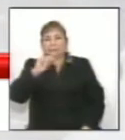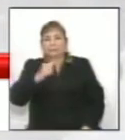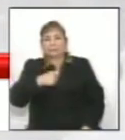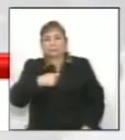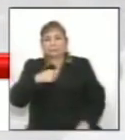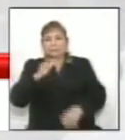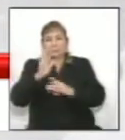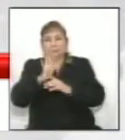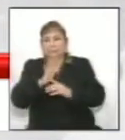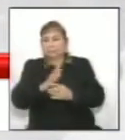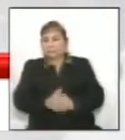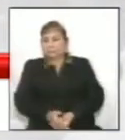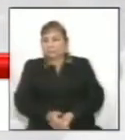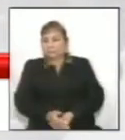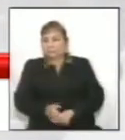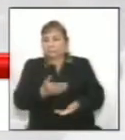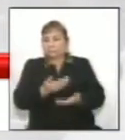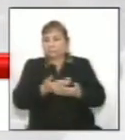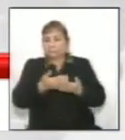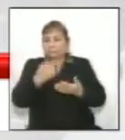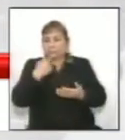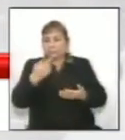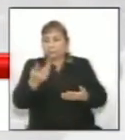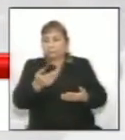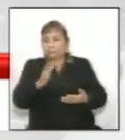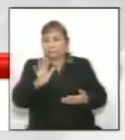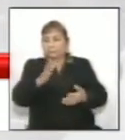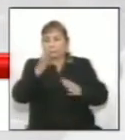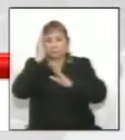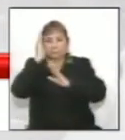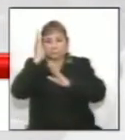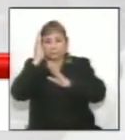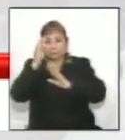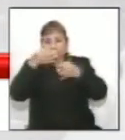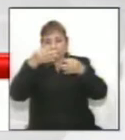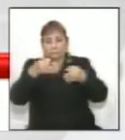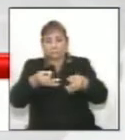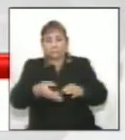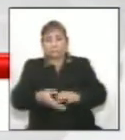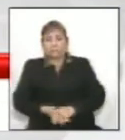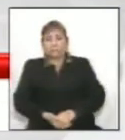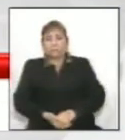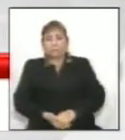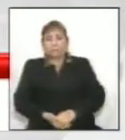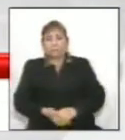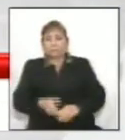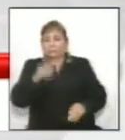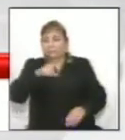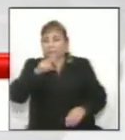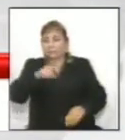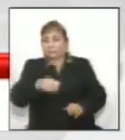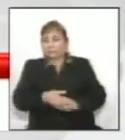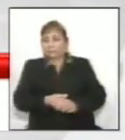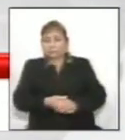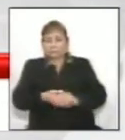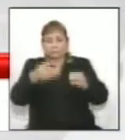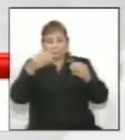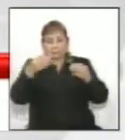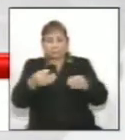represento. Es por ello que para que su discurso se vuelva realidad, y necesita veracidad,